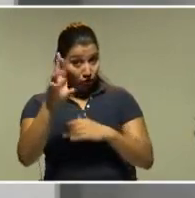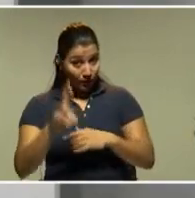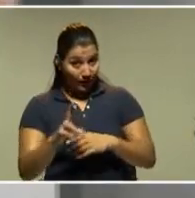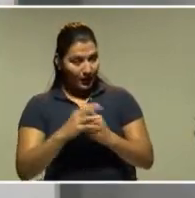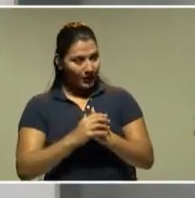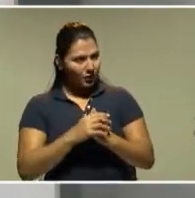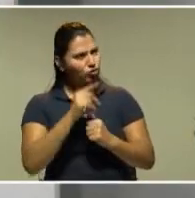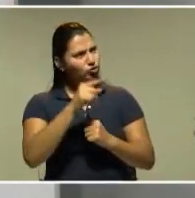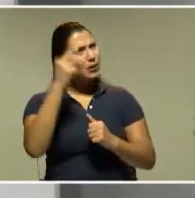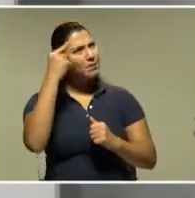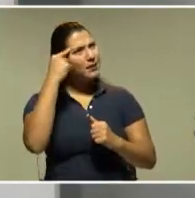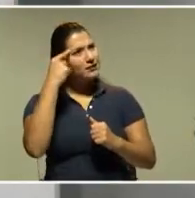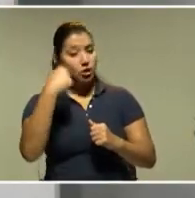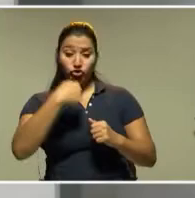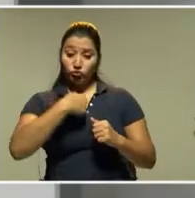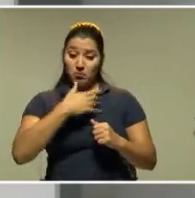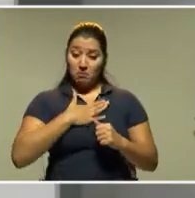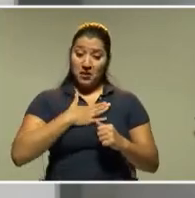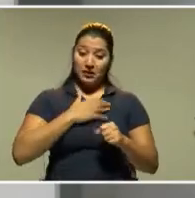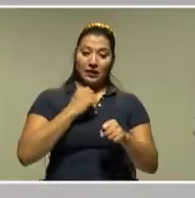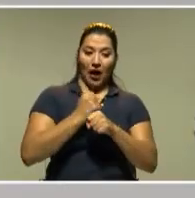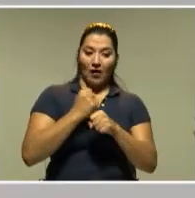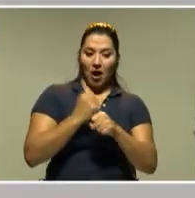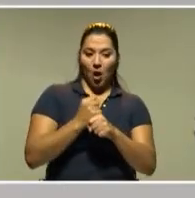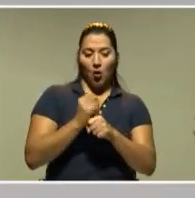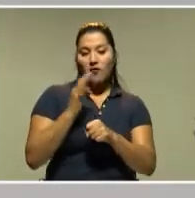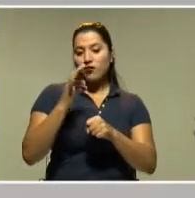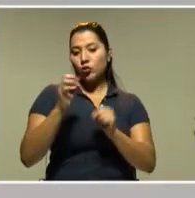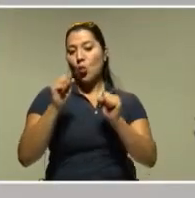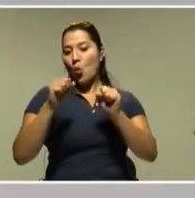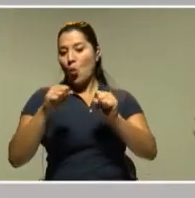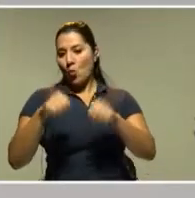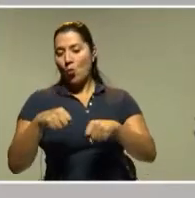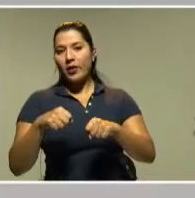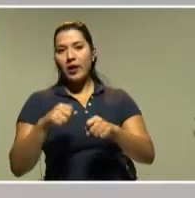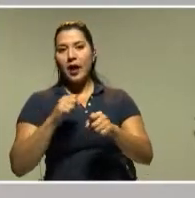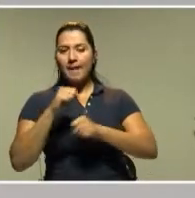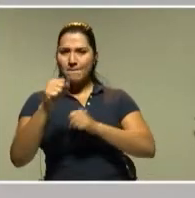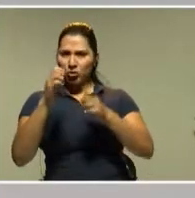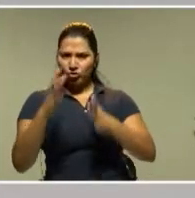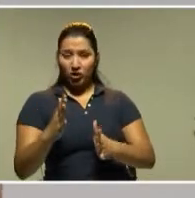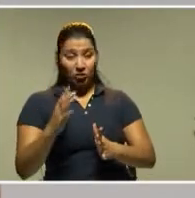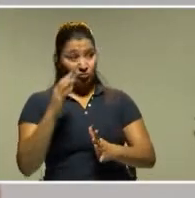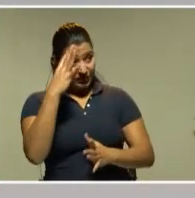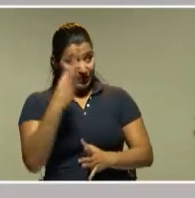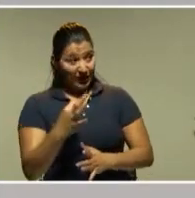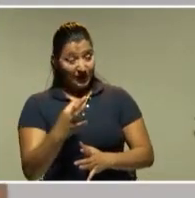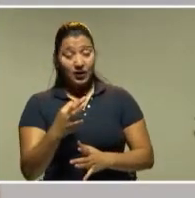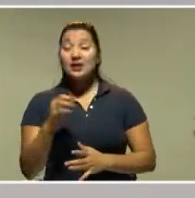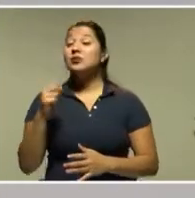boxeo, ¿a qué va a vivir del boxeo? Yo siento que sí, ajá, porque la gente ahora está